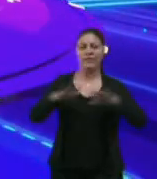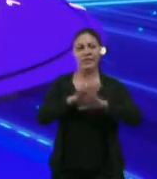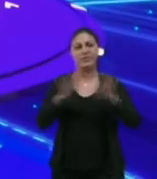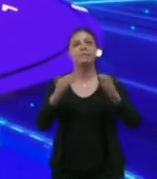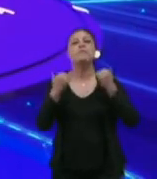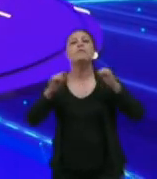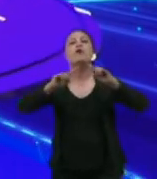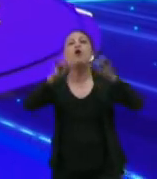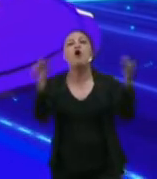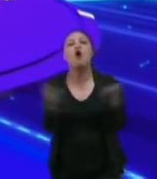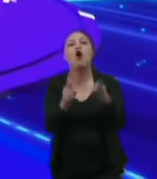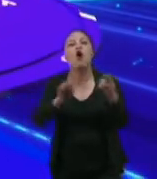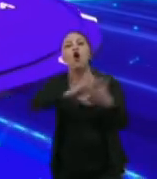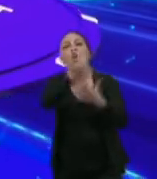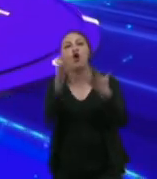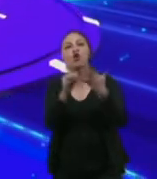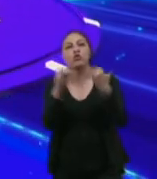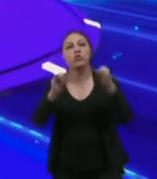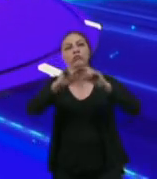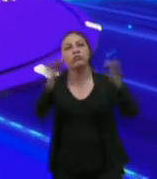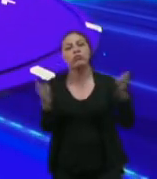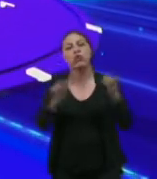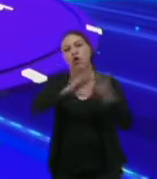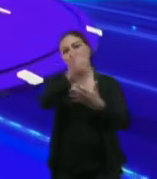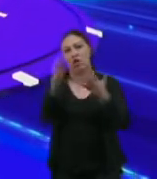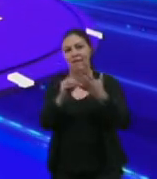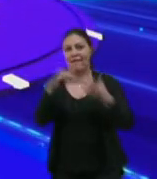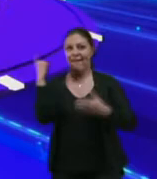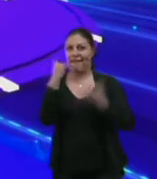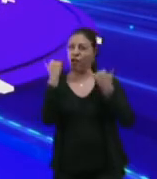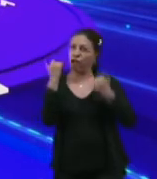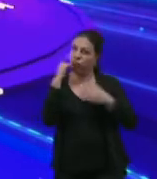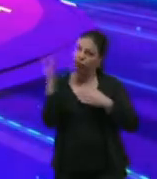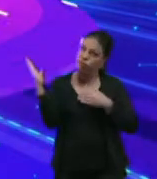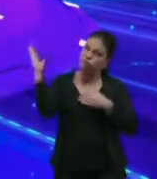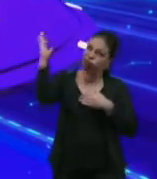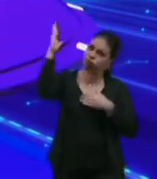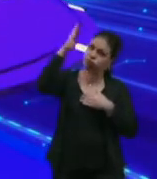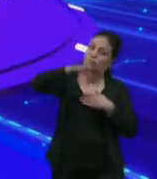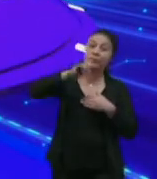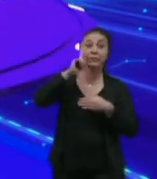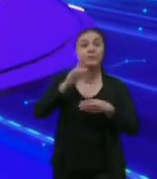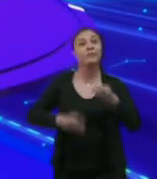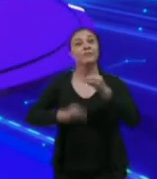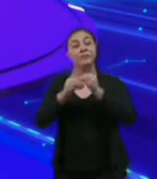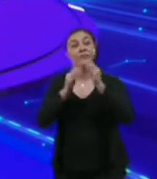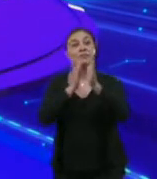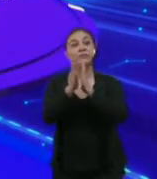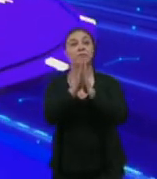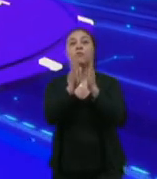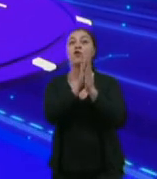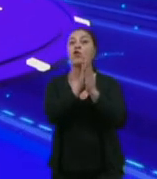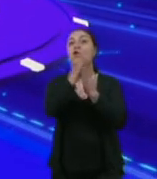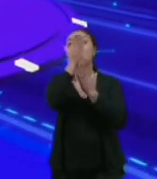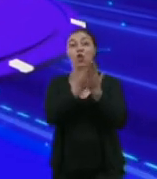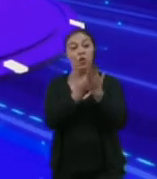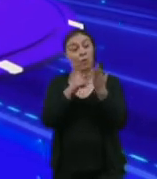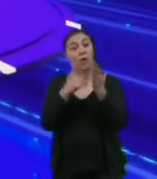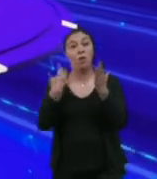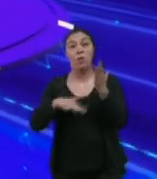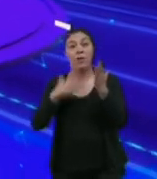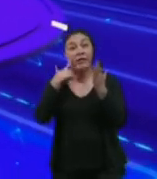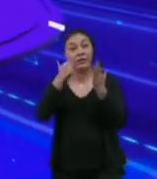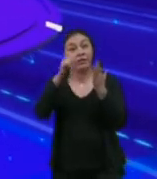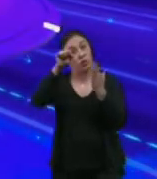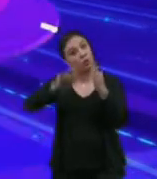que recogimos con todo el equipo de todo lo que pasó hoy y les quiero contar que el documento quedó tan chévere que lo vamos a colgar